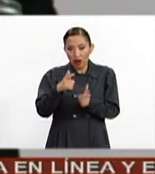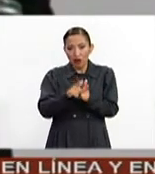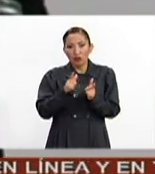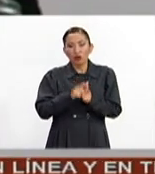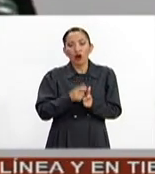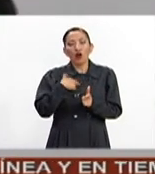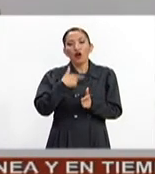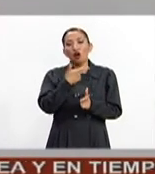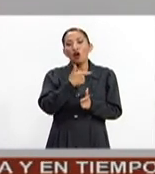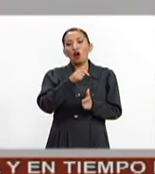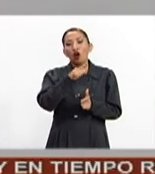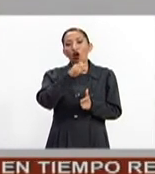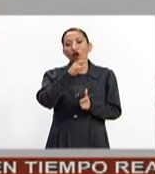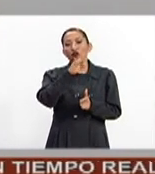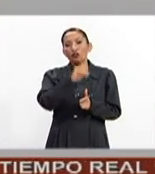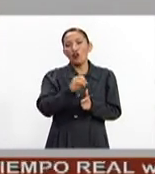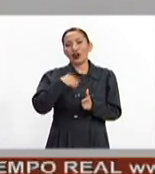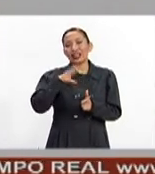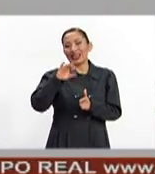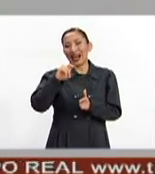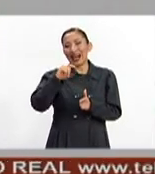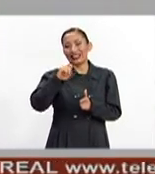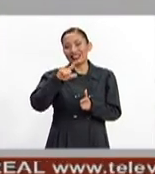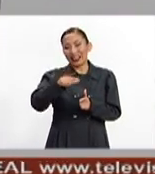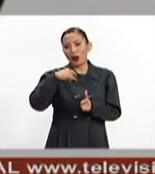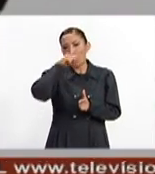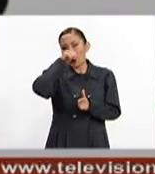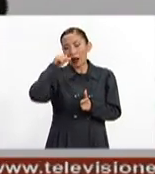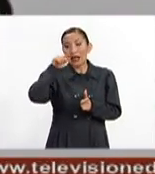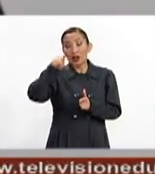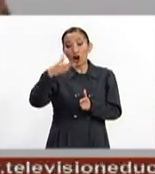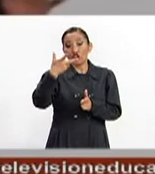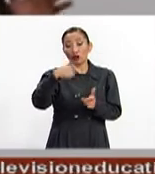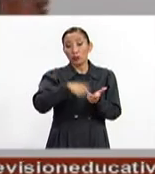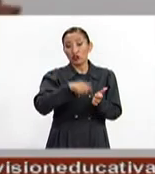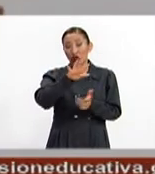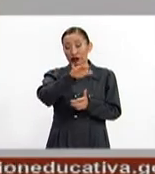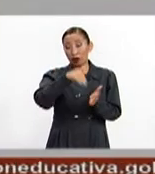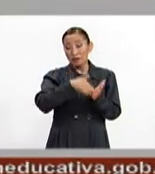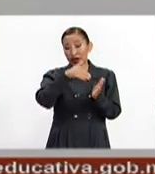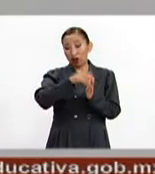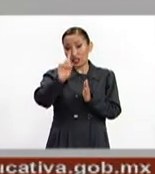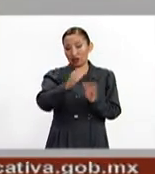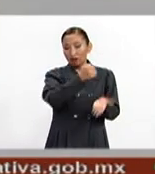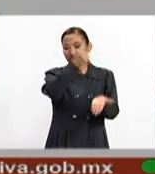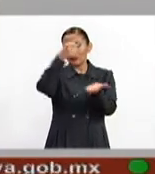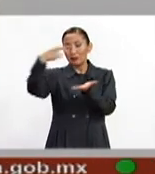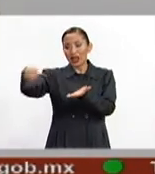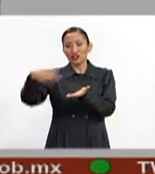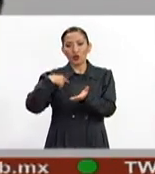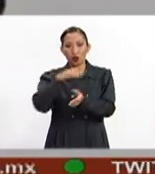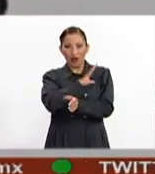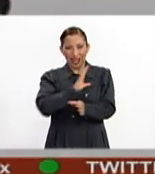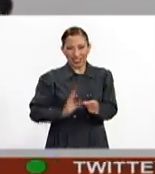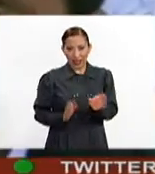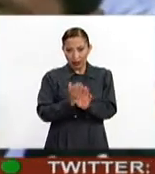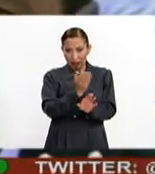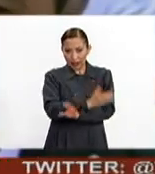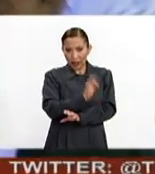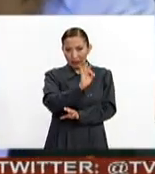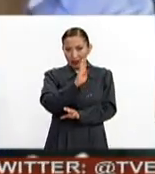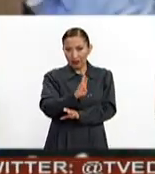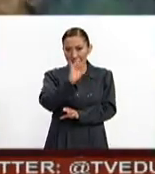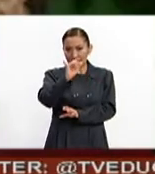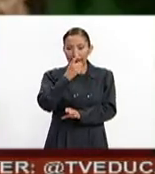del Golfo y el Cártel de Juárez, de quienes habría recibido 8.5 millones de dólares para su campaña. El FBI